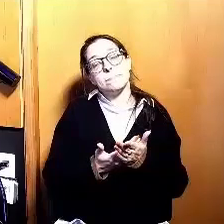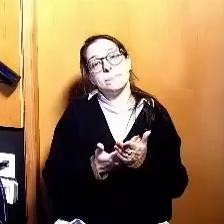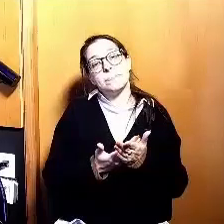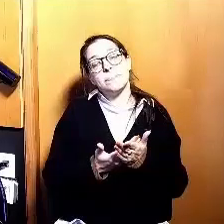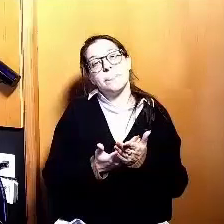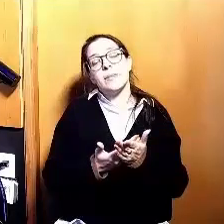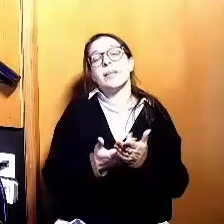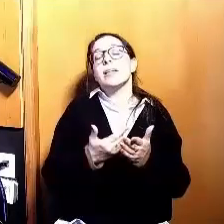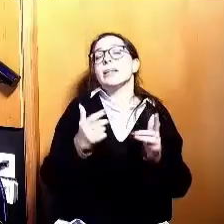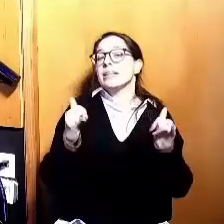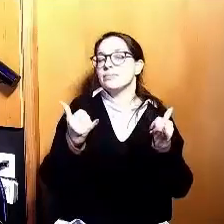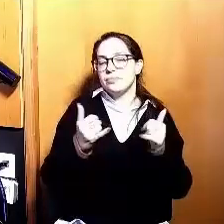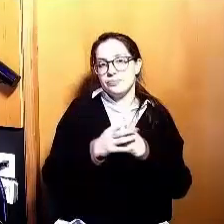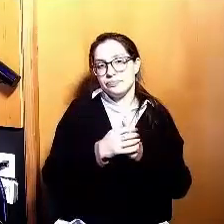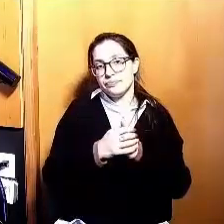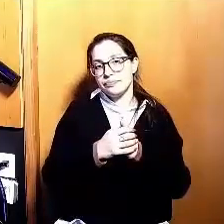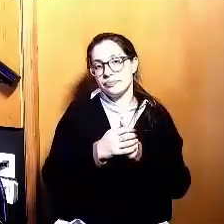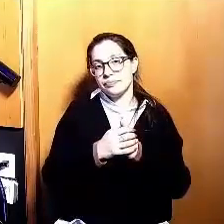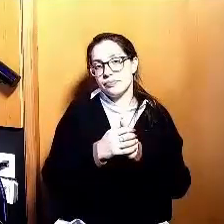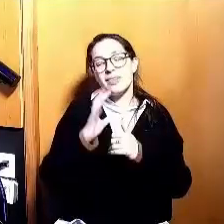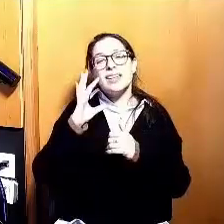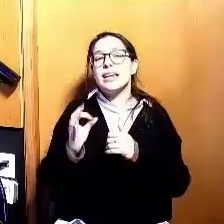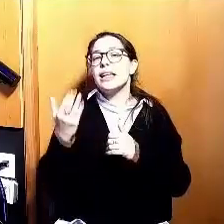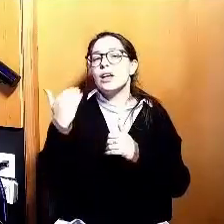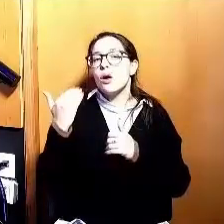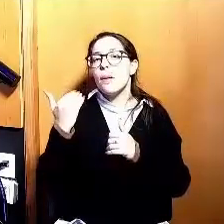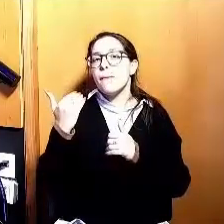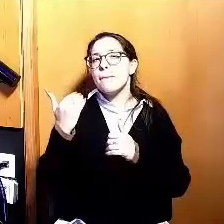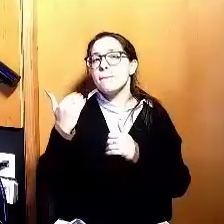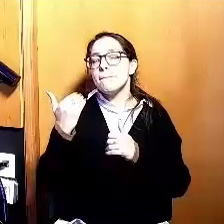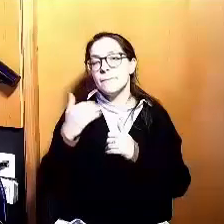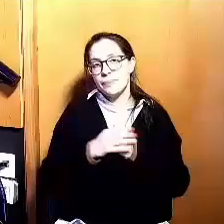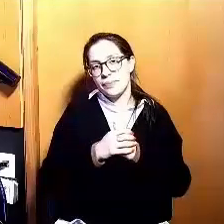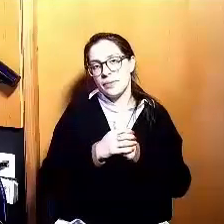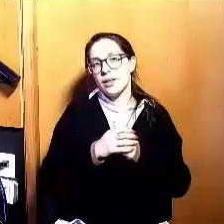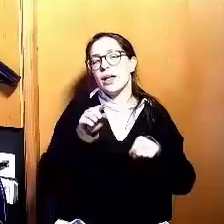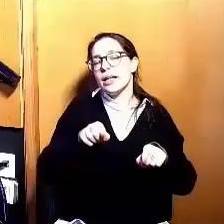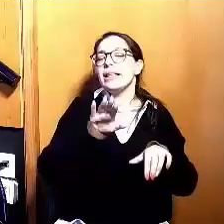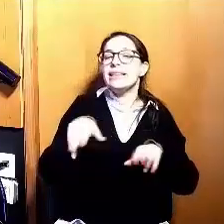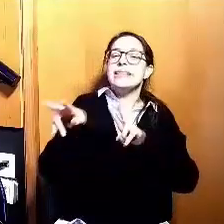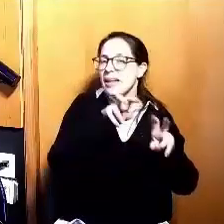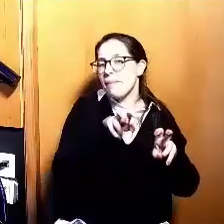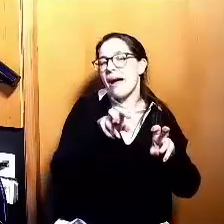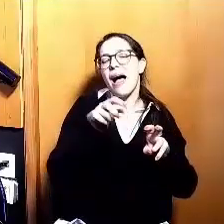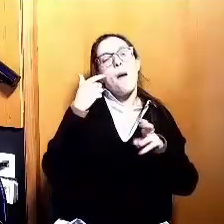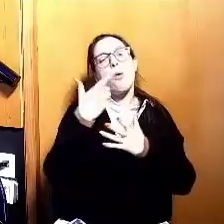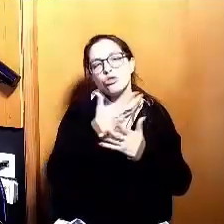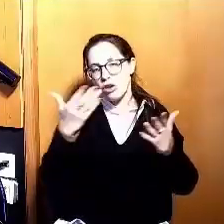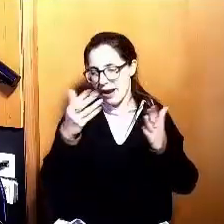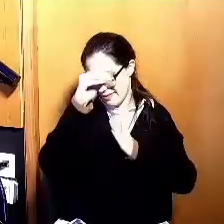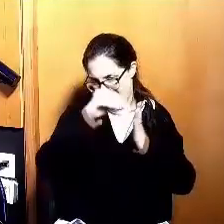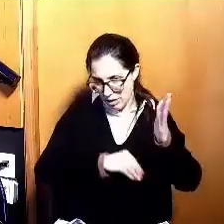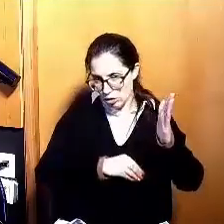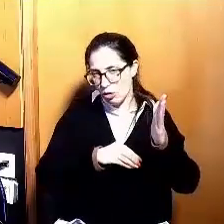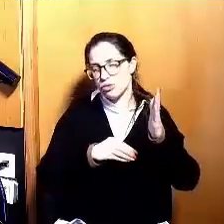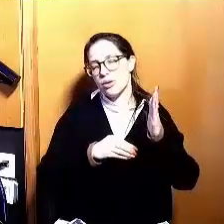que desde el año pasado, o desde el anteaño pasado, creo que ya se veía un Open Data Fatigue, ¿no? En la agenda más amplia, etc.